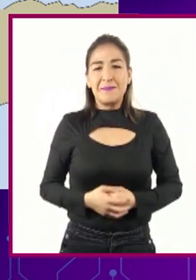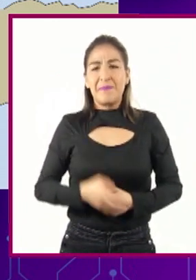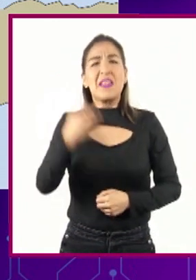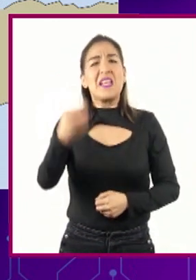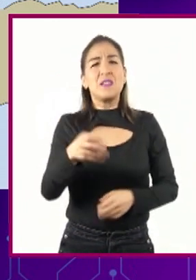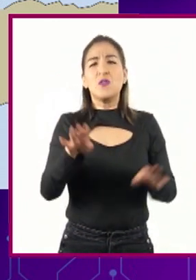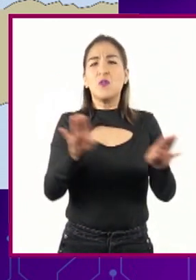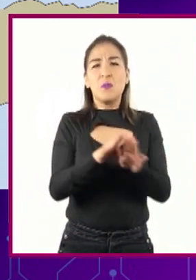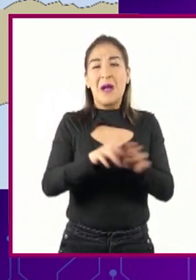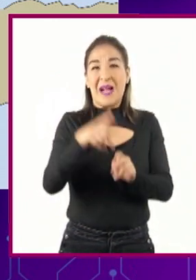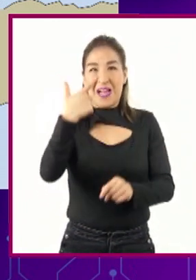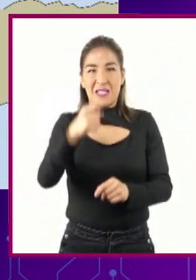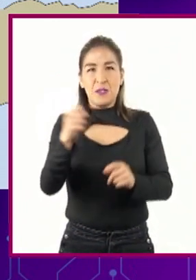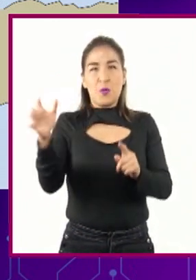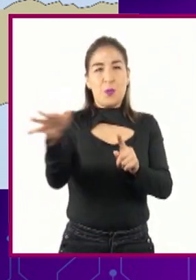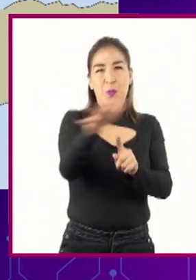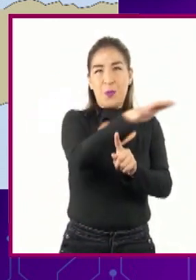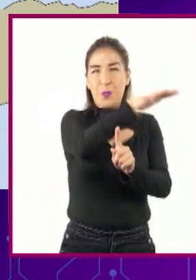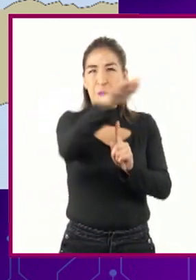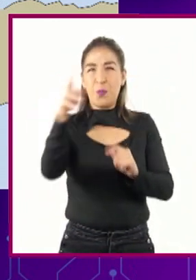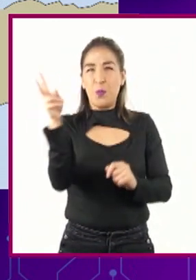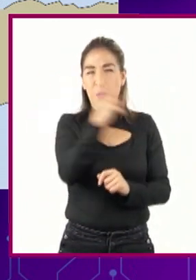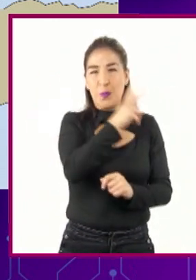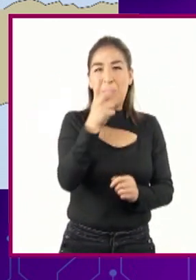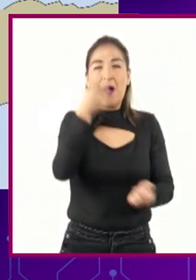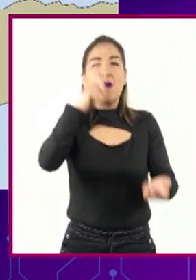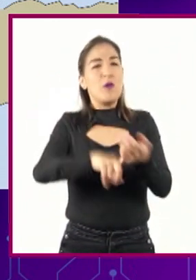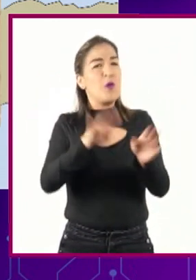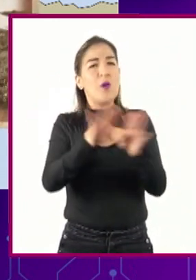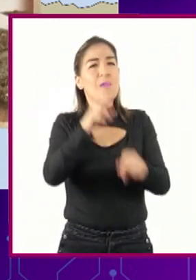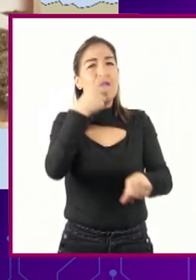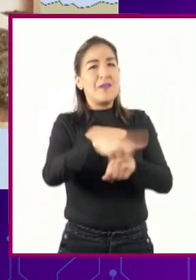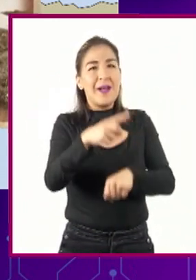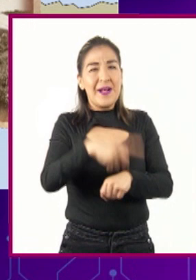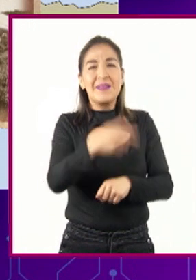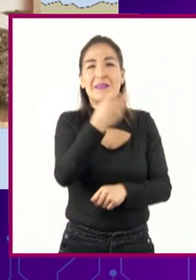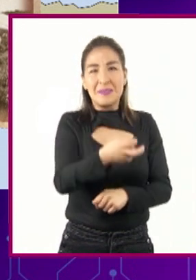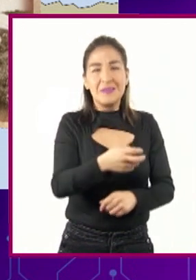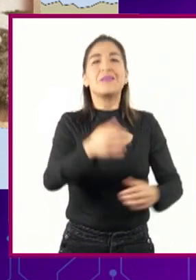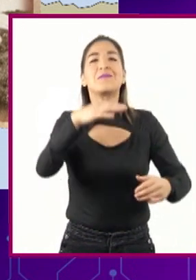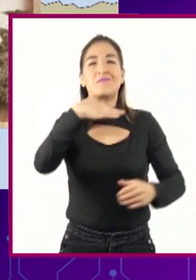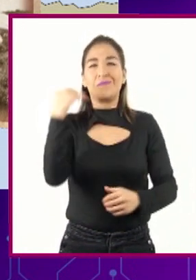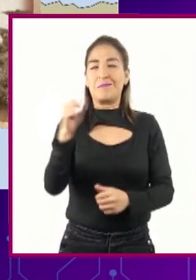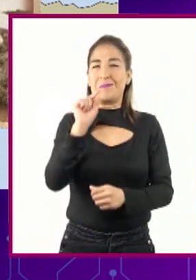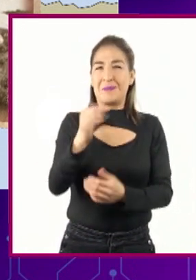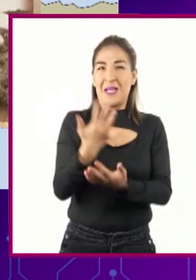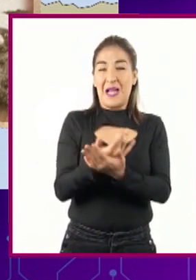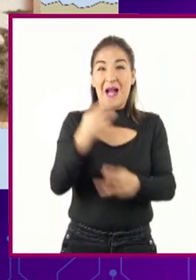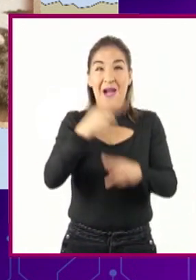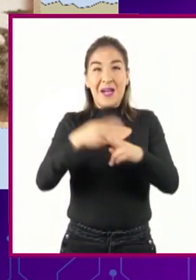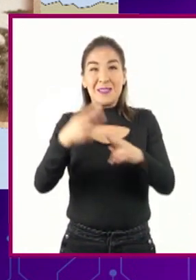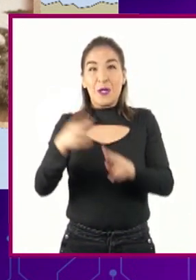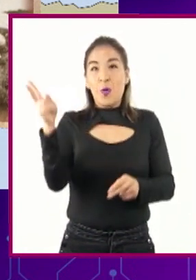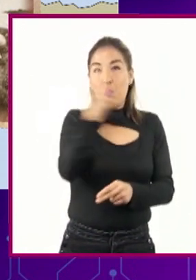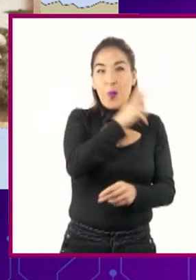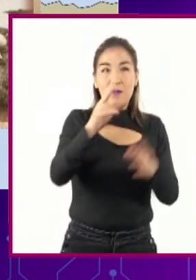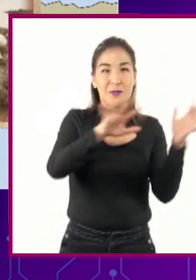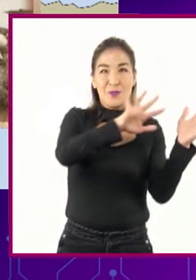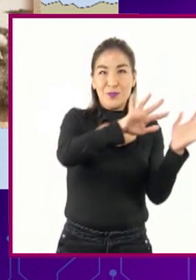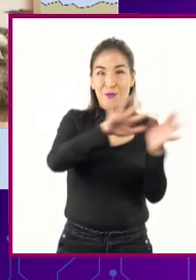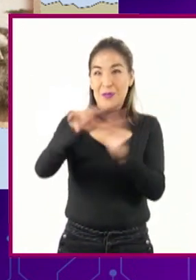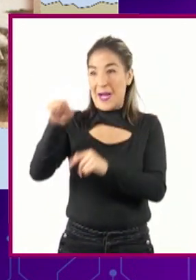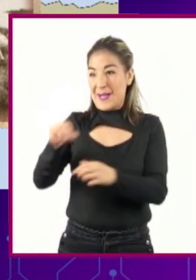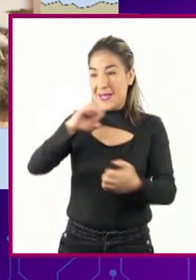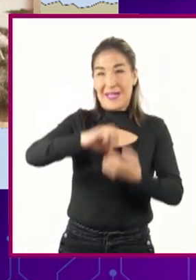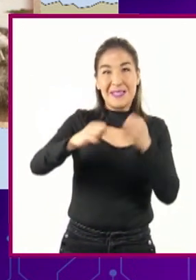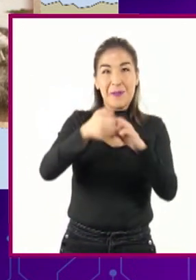el gas es volátil, para evitar dañar a sus propias tropas, los alemanes esperaron a que el viento soplara hacia su enemigo y